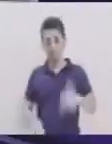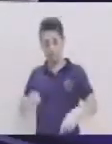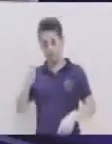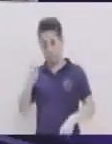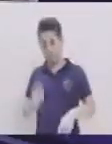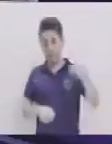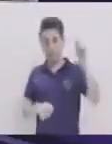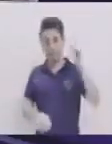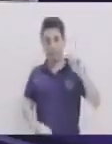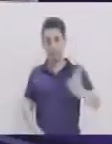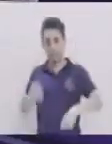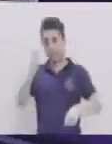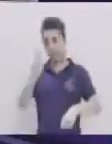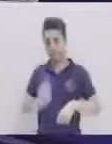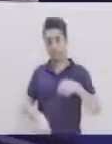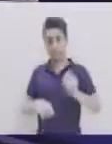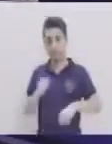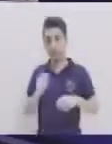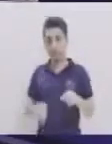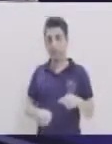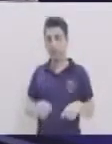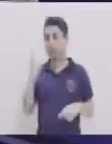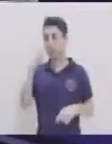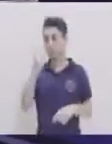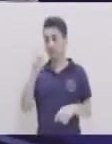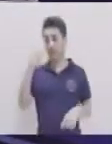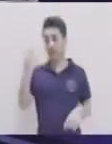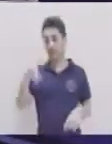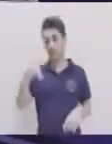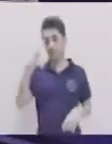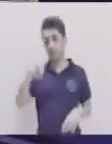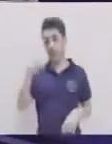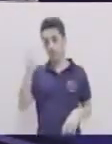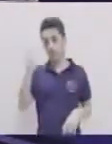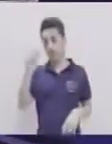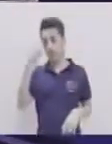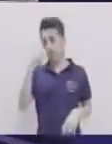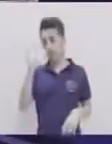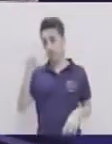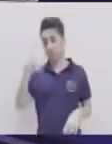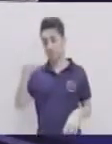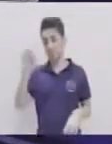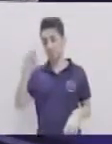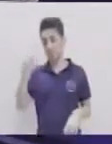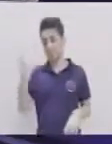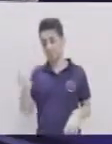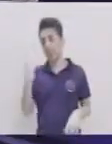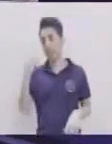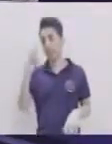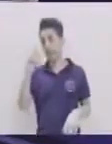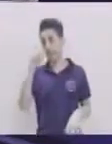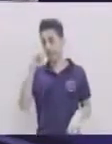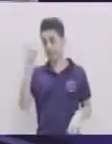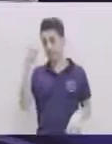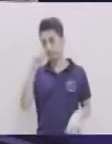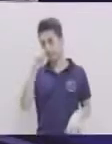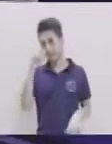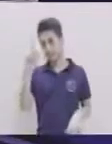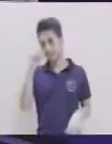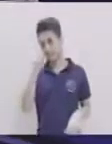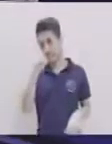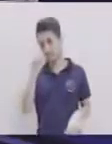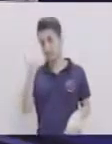Sarasponda, sarasponda, sarasponda, retetet. Sarasponda, sarasponda,